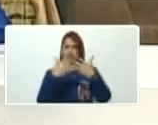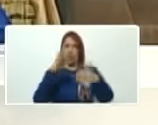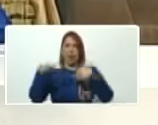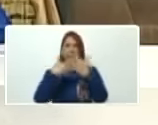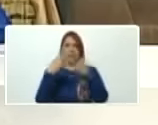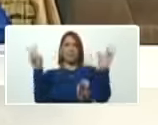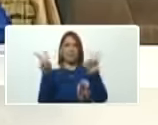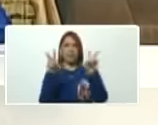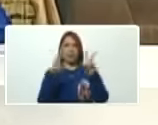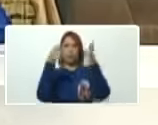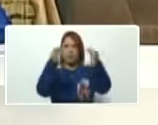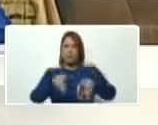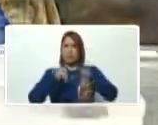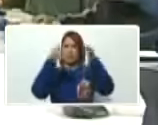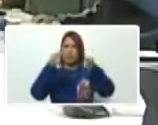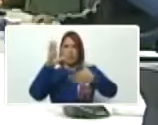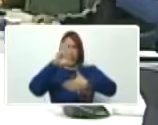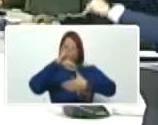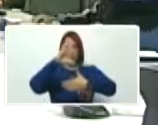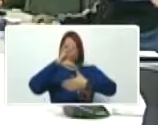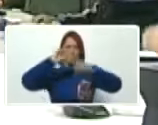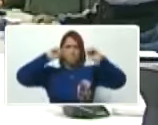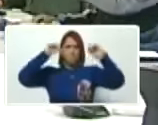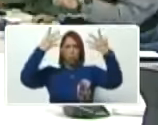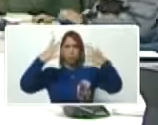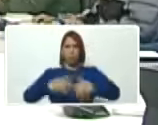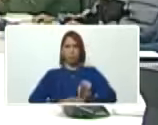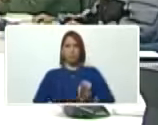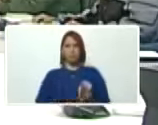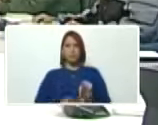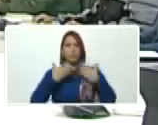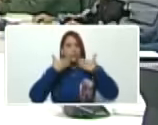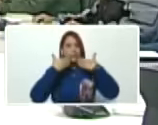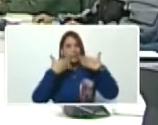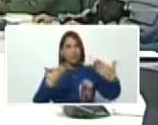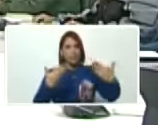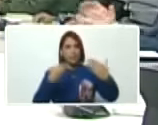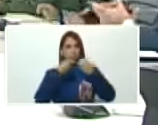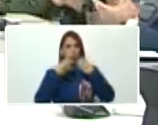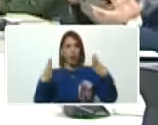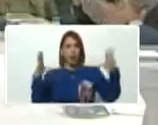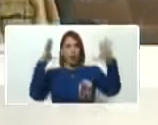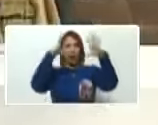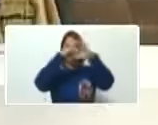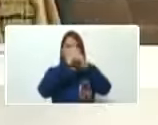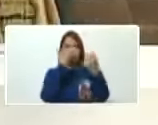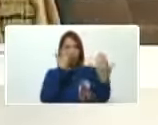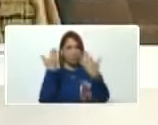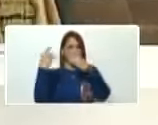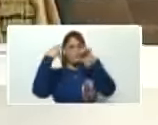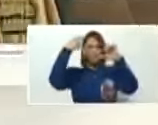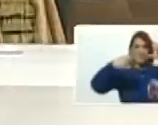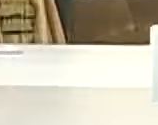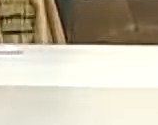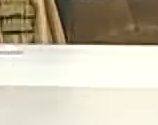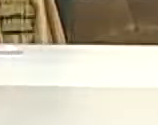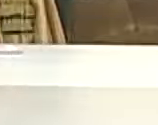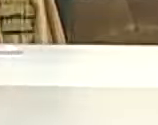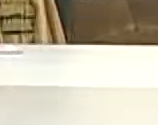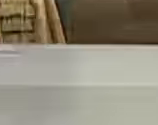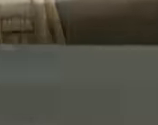la victoria siempre, América! Venceremos. Muchas gracias. Buenas noches a todos. Adelante, video.